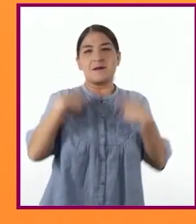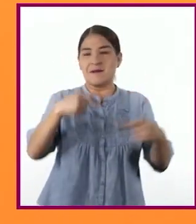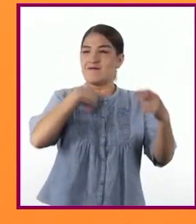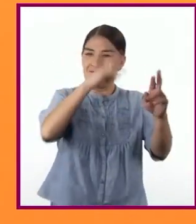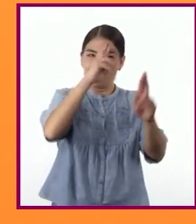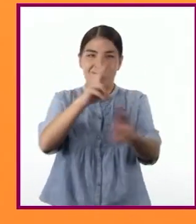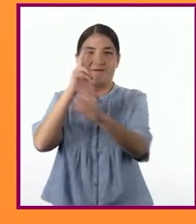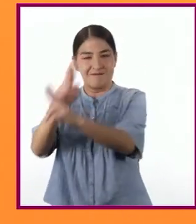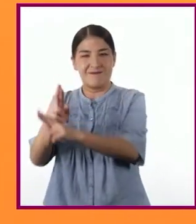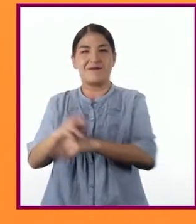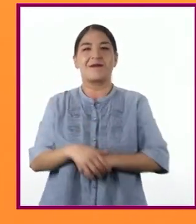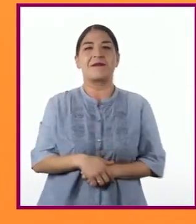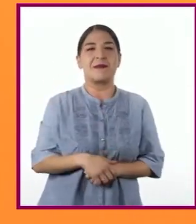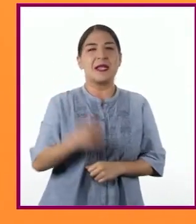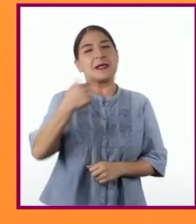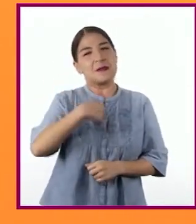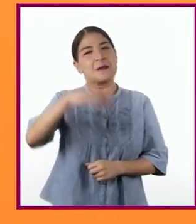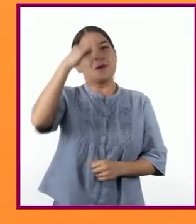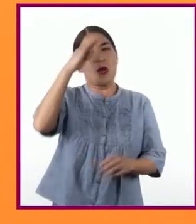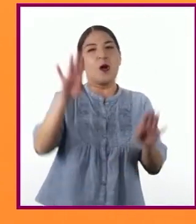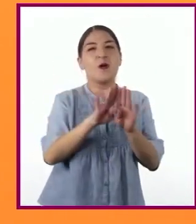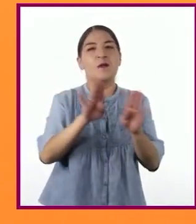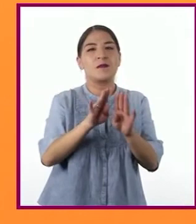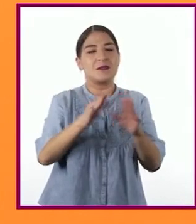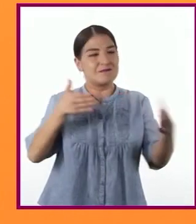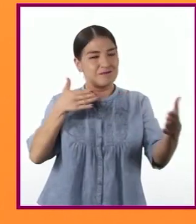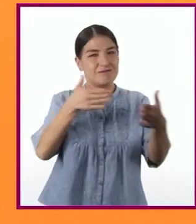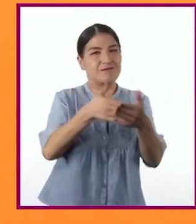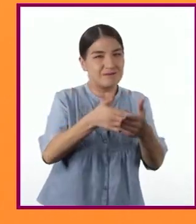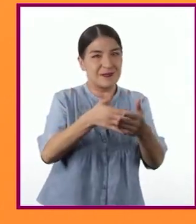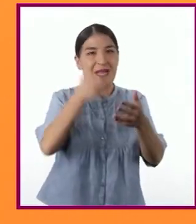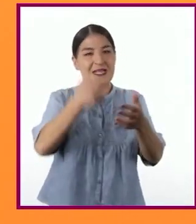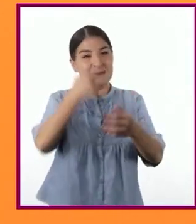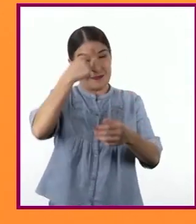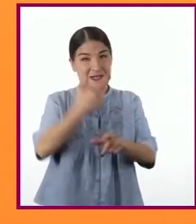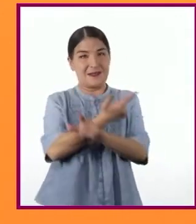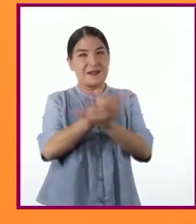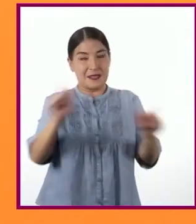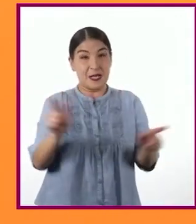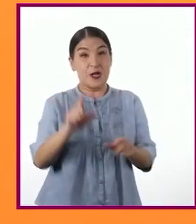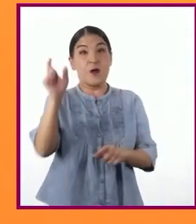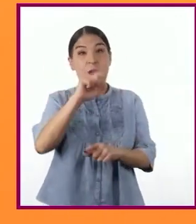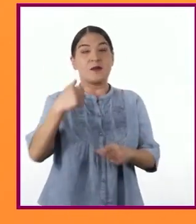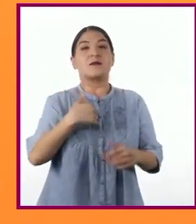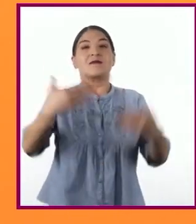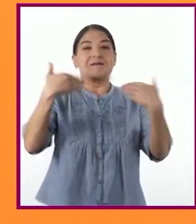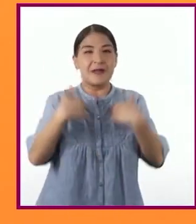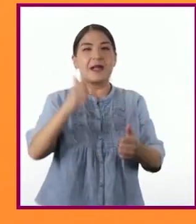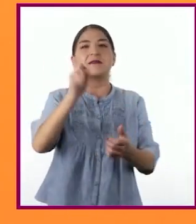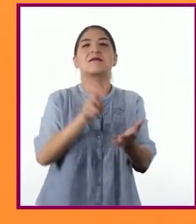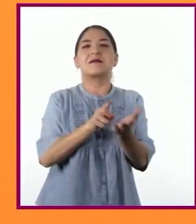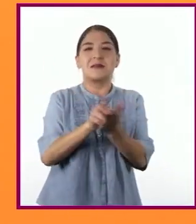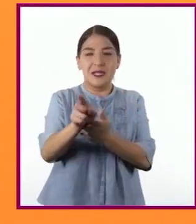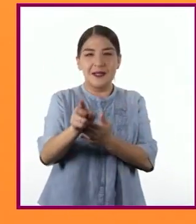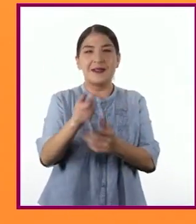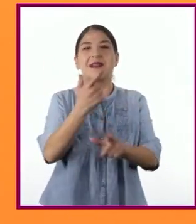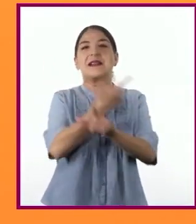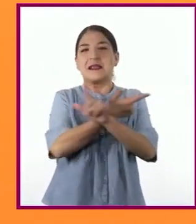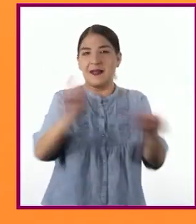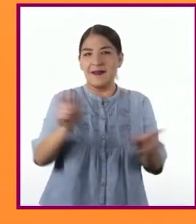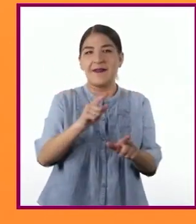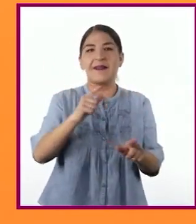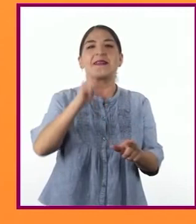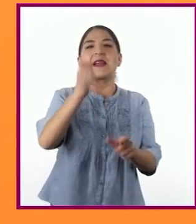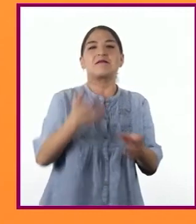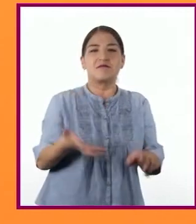convives. Pienso que hay un límite para la libertad y que este aparece cuando entendemos los derechos y la libertad de